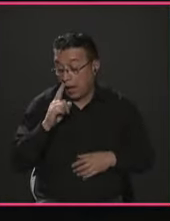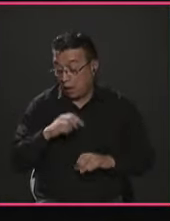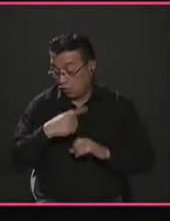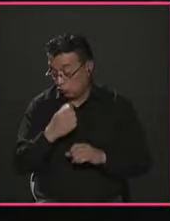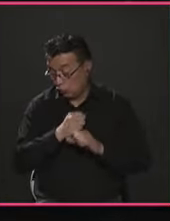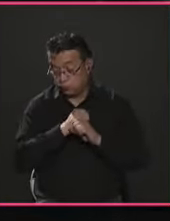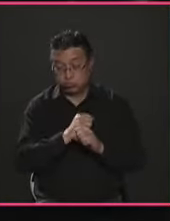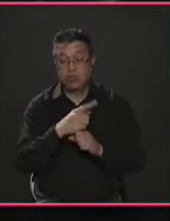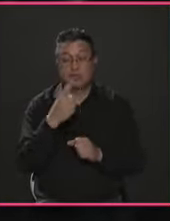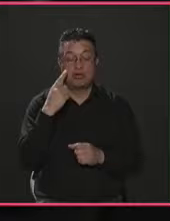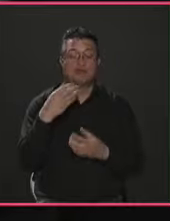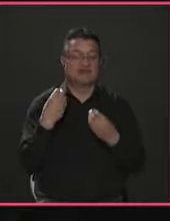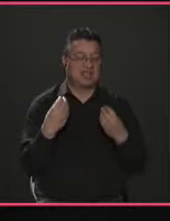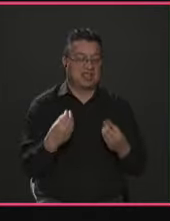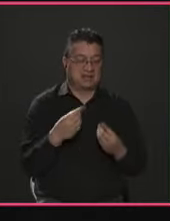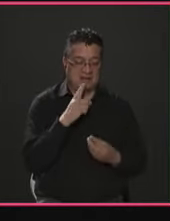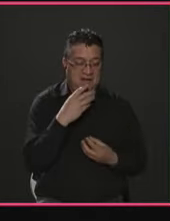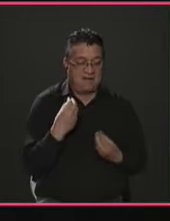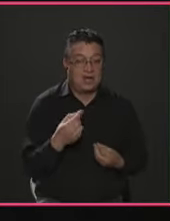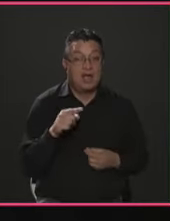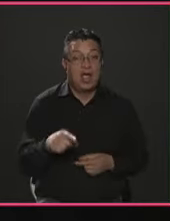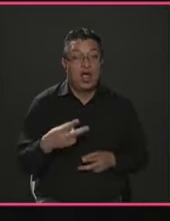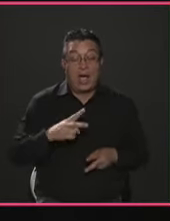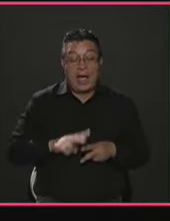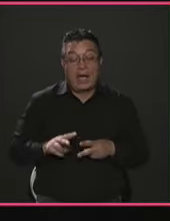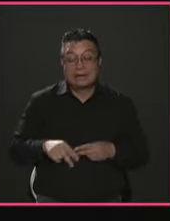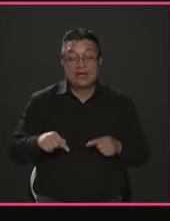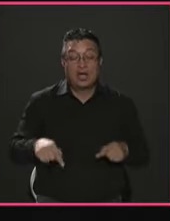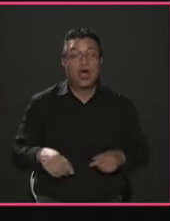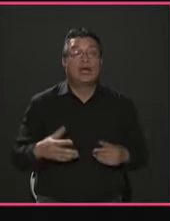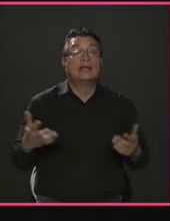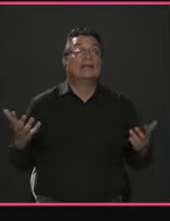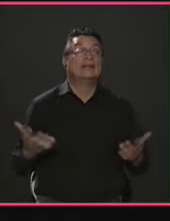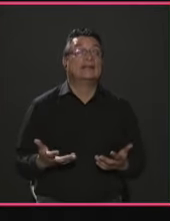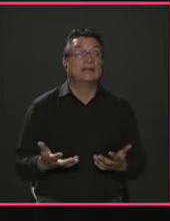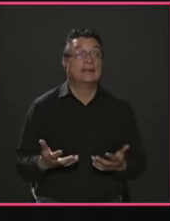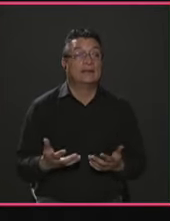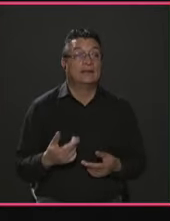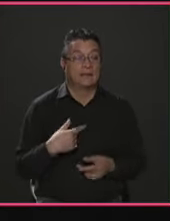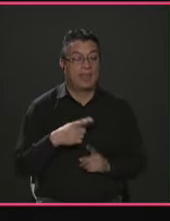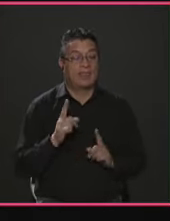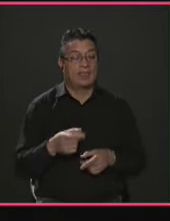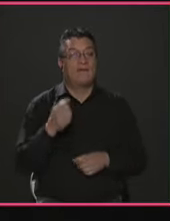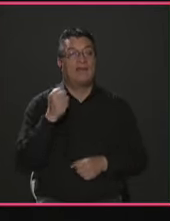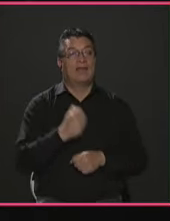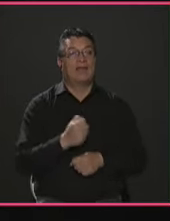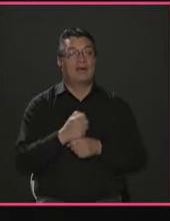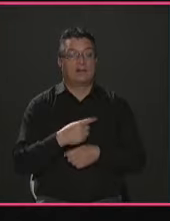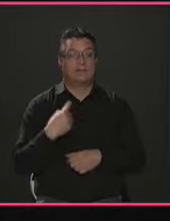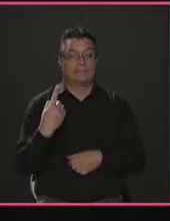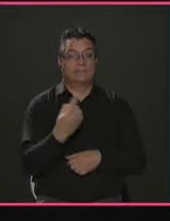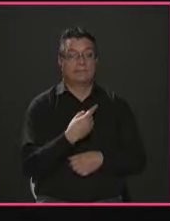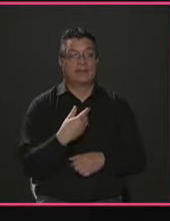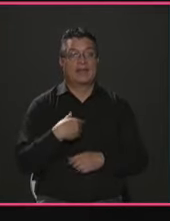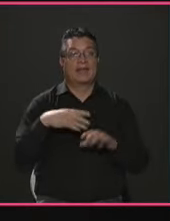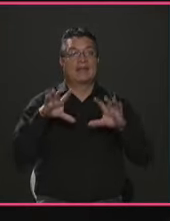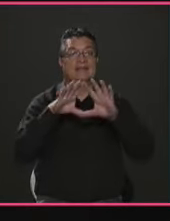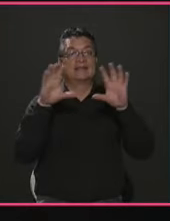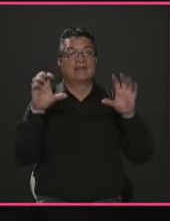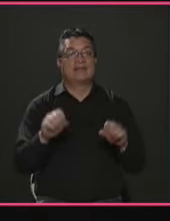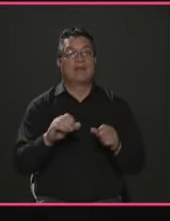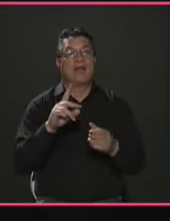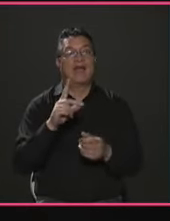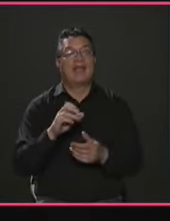sentido Pero lo que necesitamos hacer hoy es es trabajar con nuestros sistemas de salud para